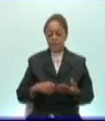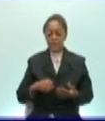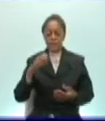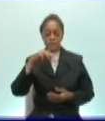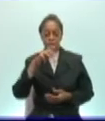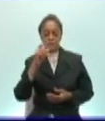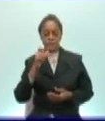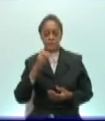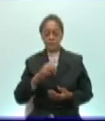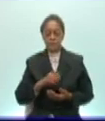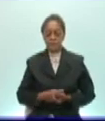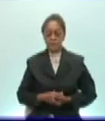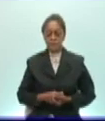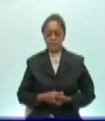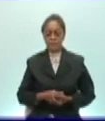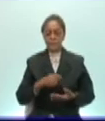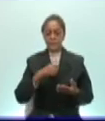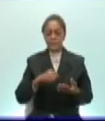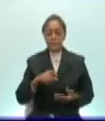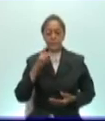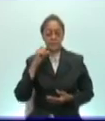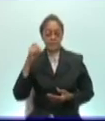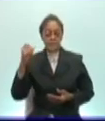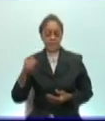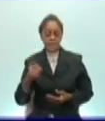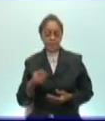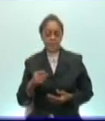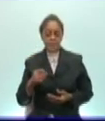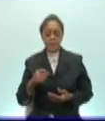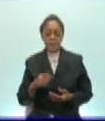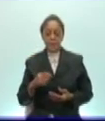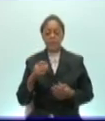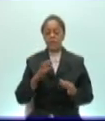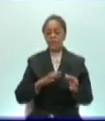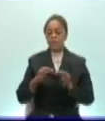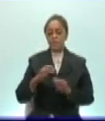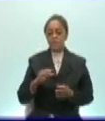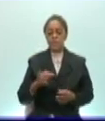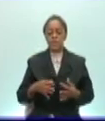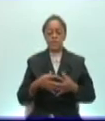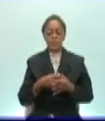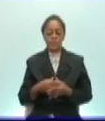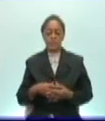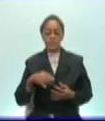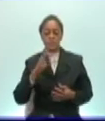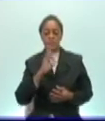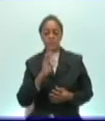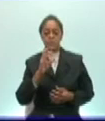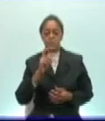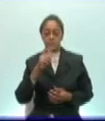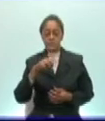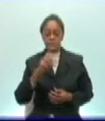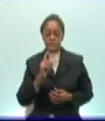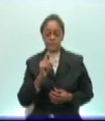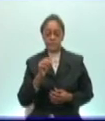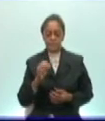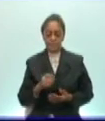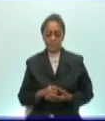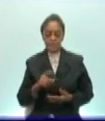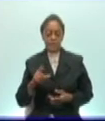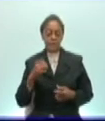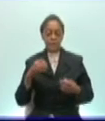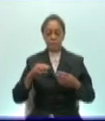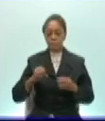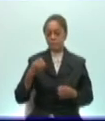Mestre. La carta que envía Céspedes a el funcionario norteamericano Charles Sumner, sobre todo condenando esa falsa